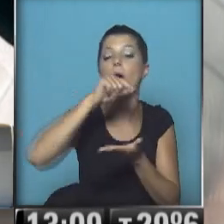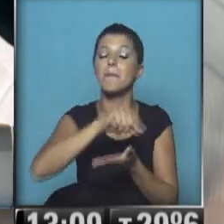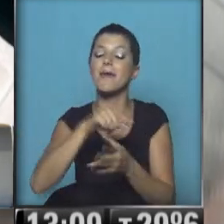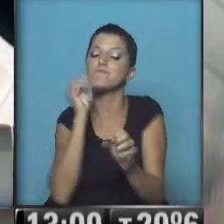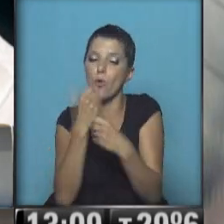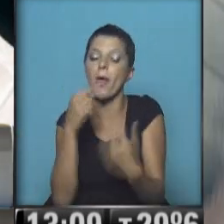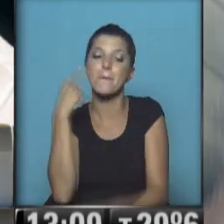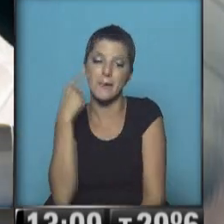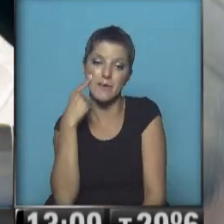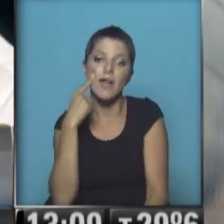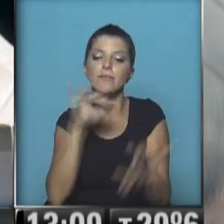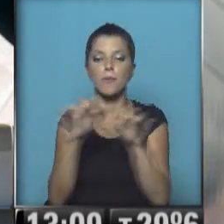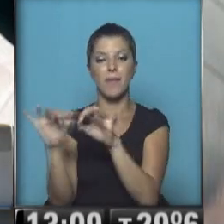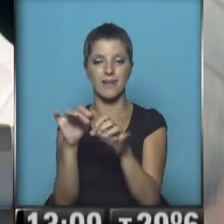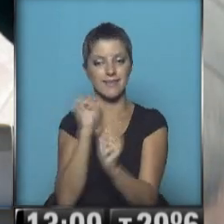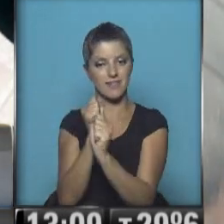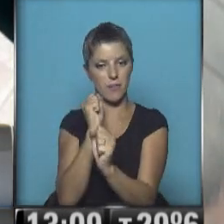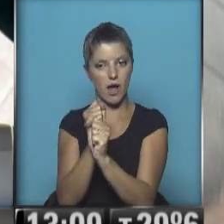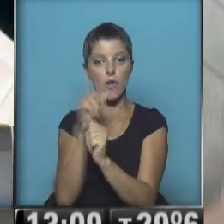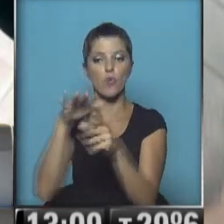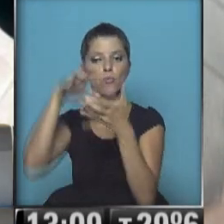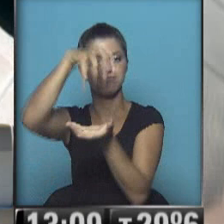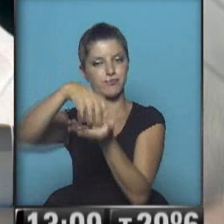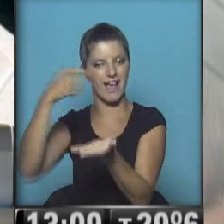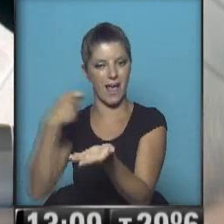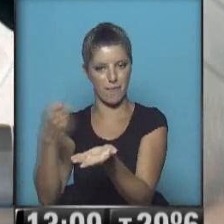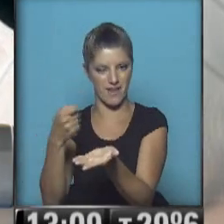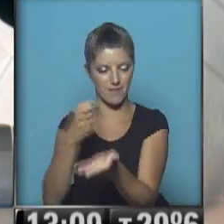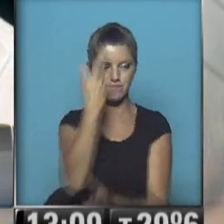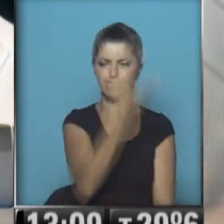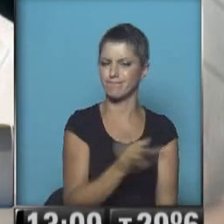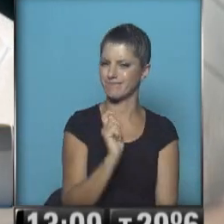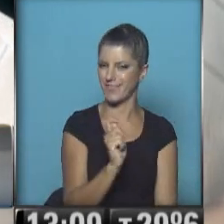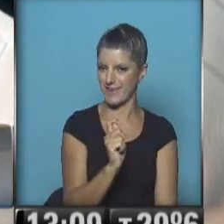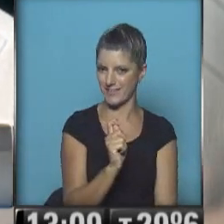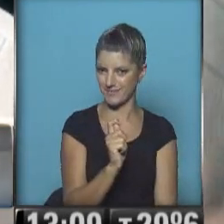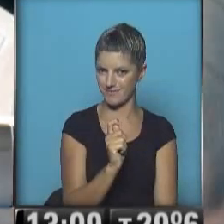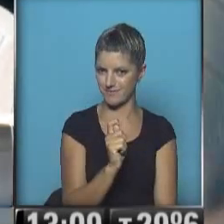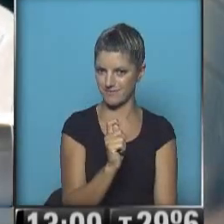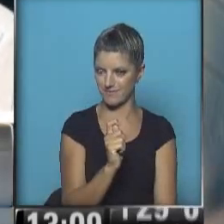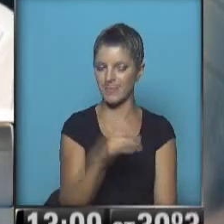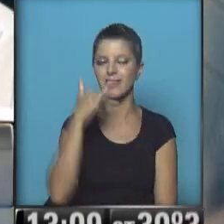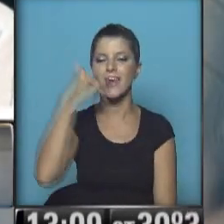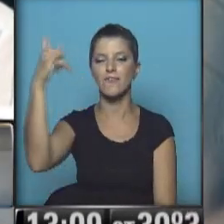vida trabajaba como pianista de un cabaret. ¿Quién es nuestro personaje?